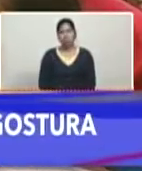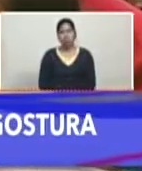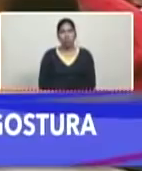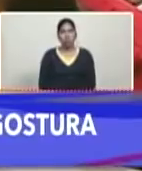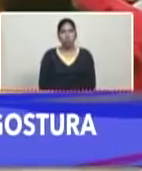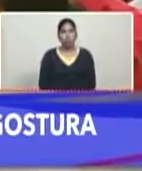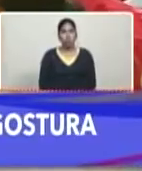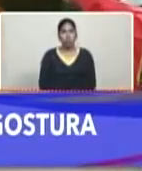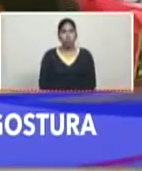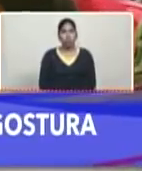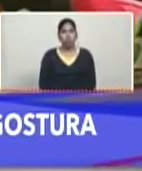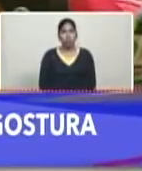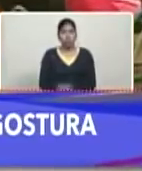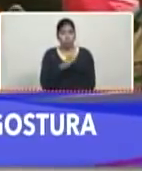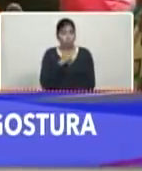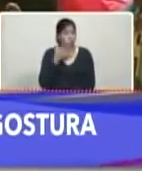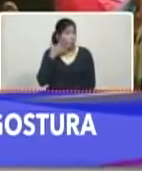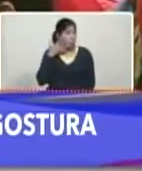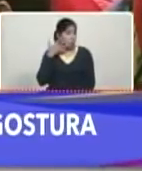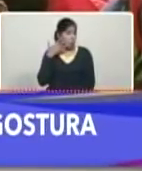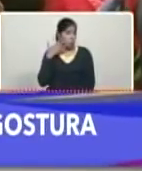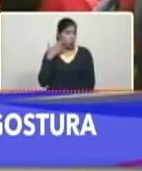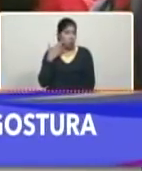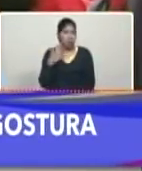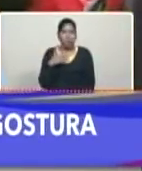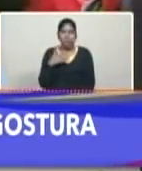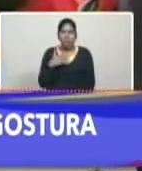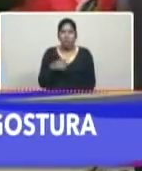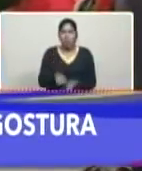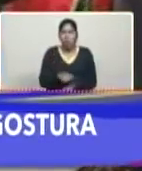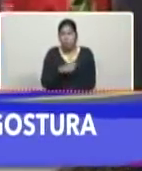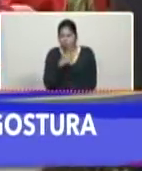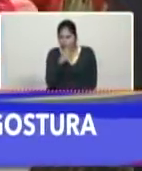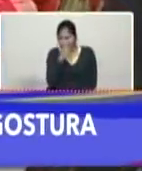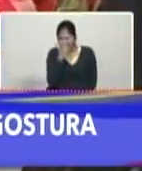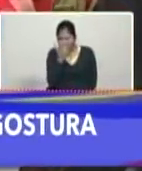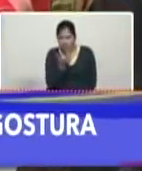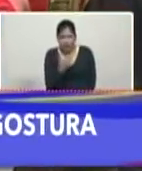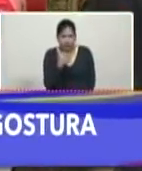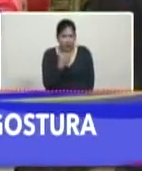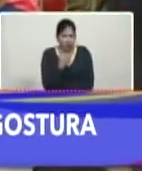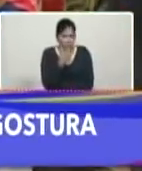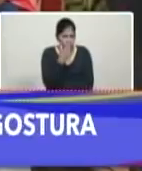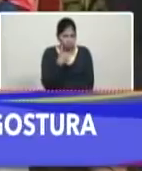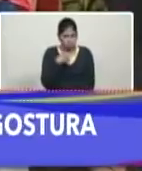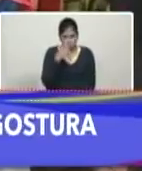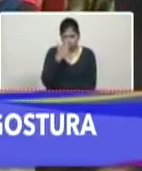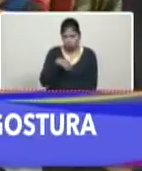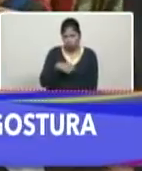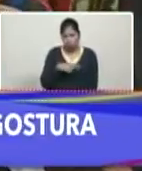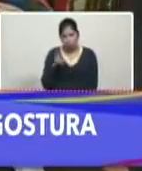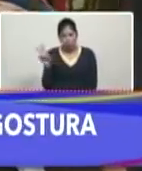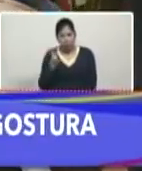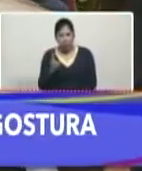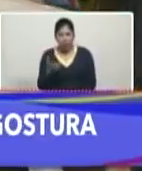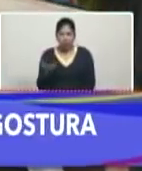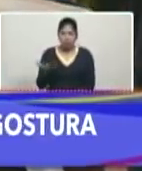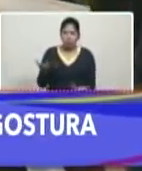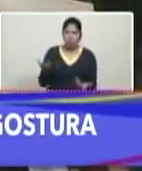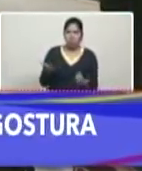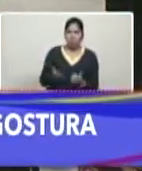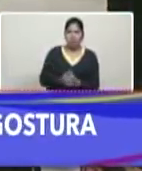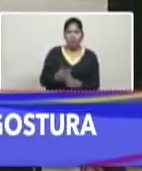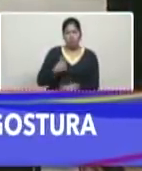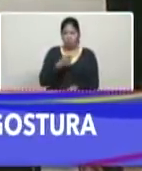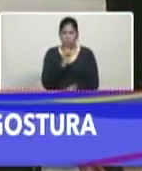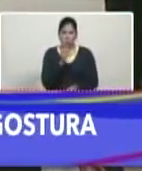Que el pueblo sienta pena de ser venezolano y quiera ser